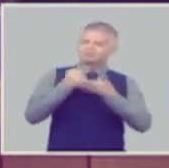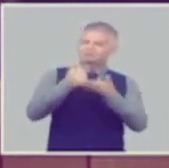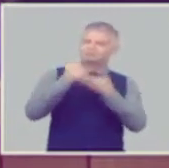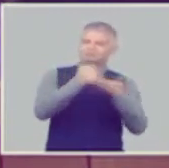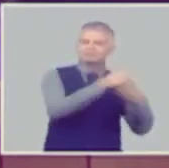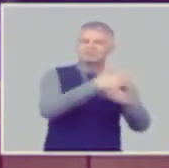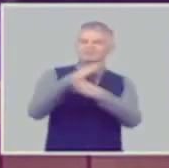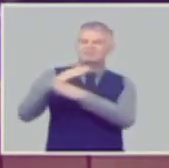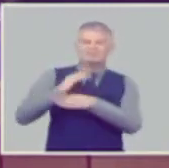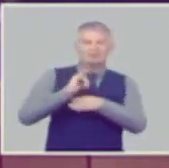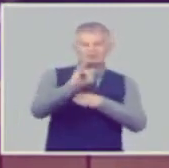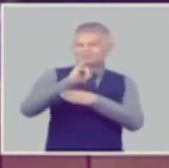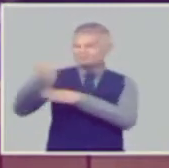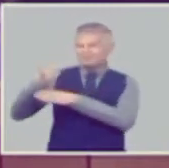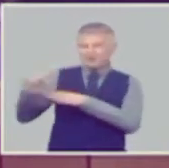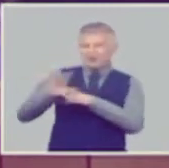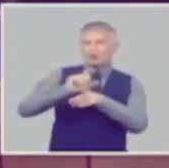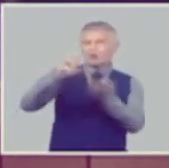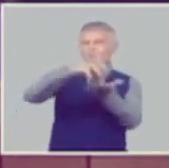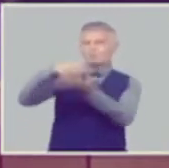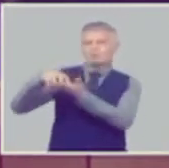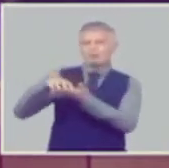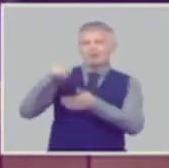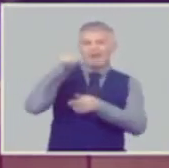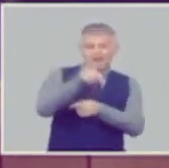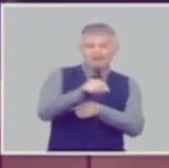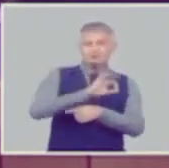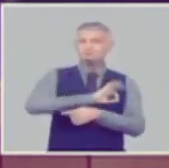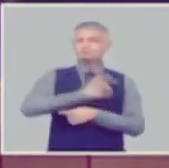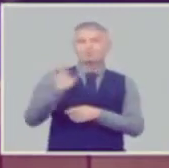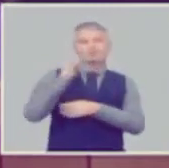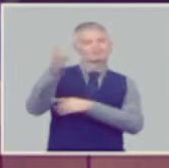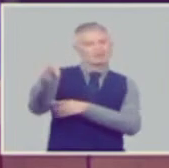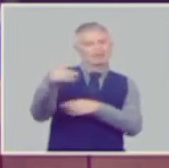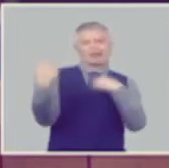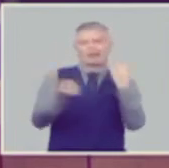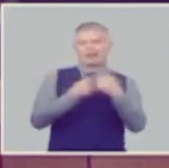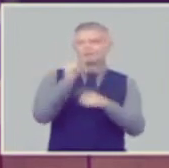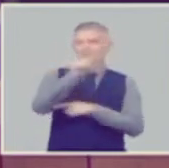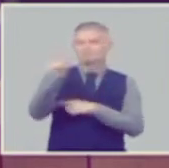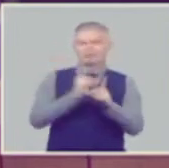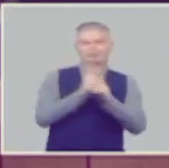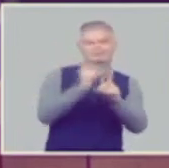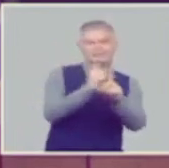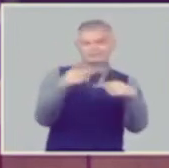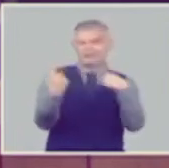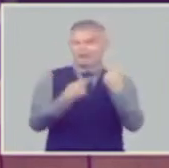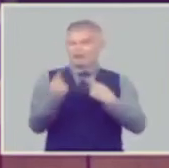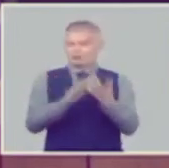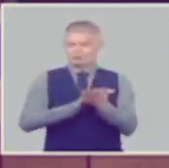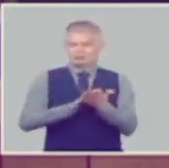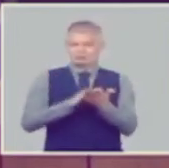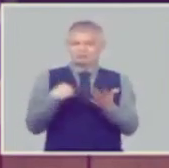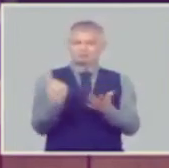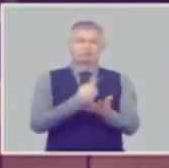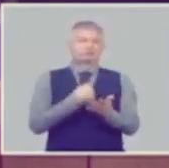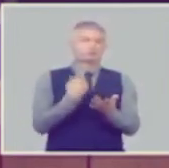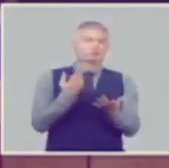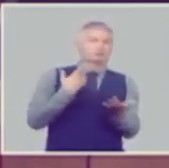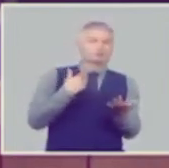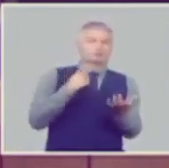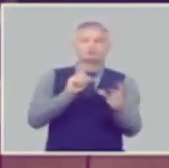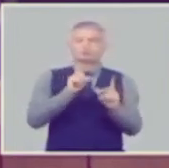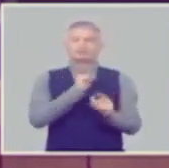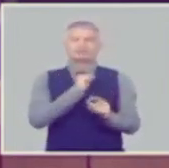nunca llegará ni una limosna de sus perseguidores. Sin ceder al exceso de optimismo, siempre peligroso por